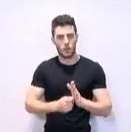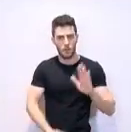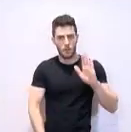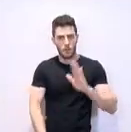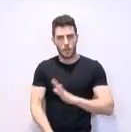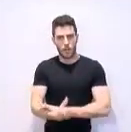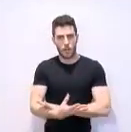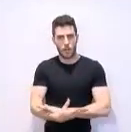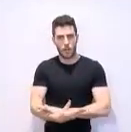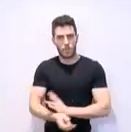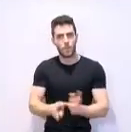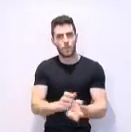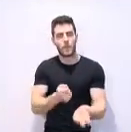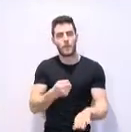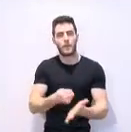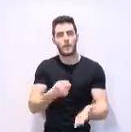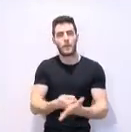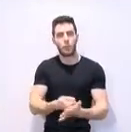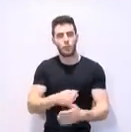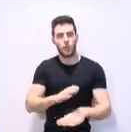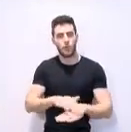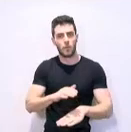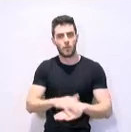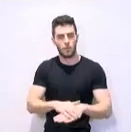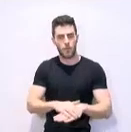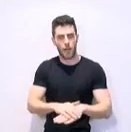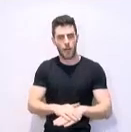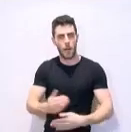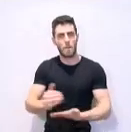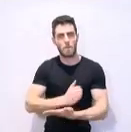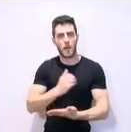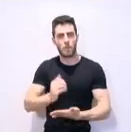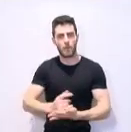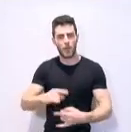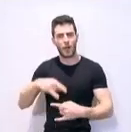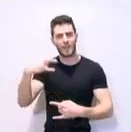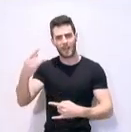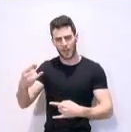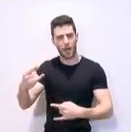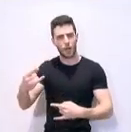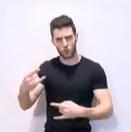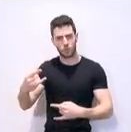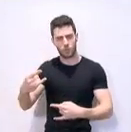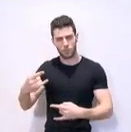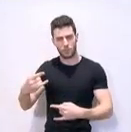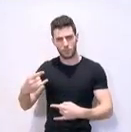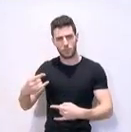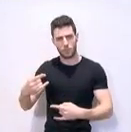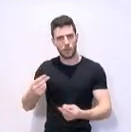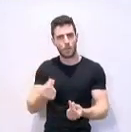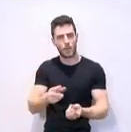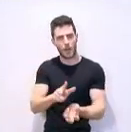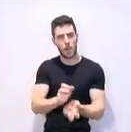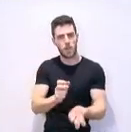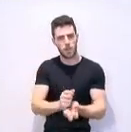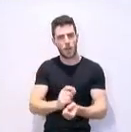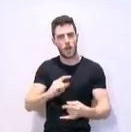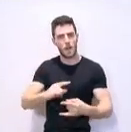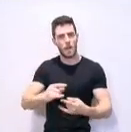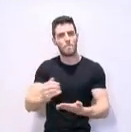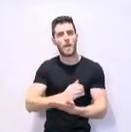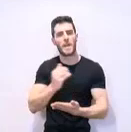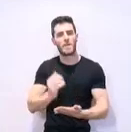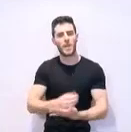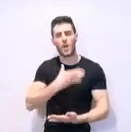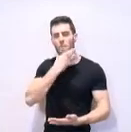de un tributo que grave los beneficios extraordinarios, yo no los llamaría extraordinarios, que grave los beneficios vergonzosos de